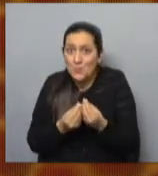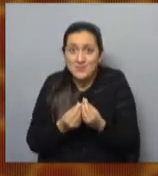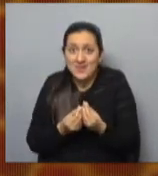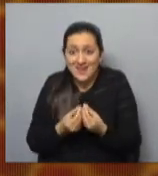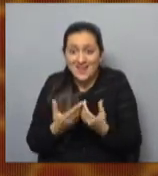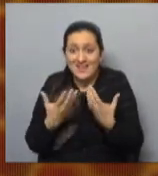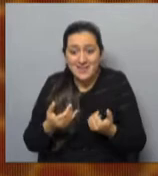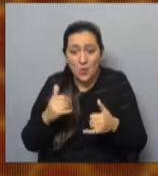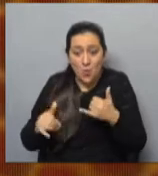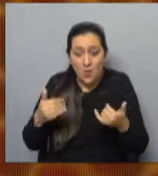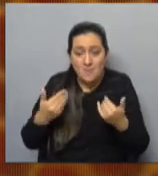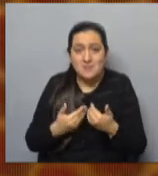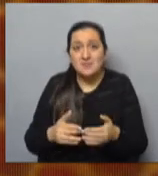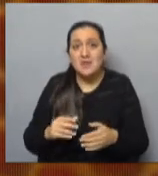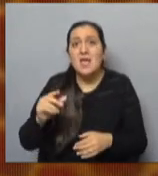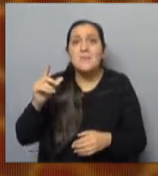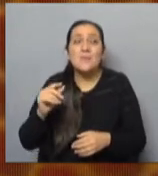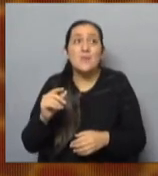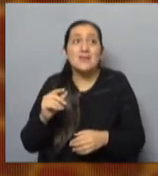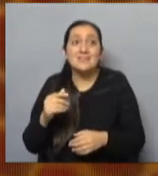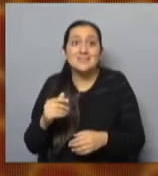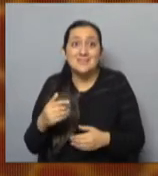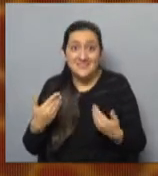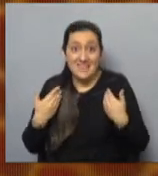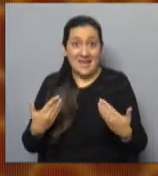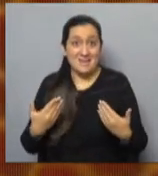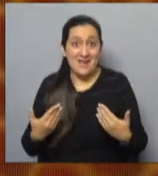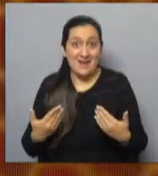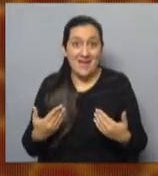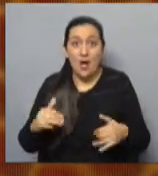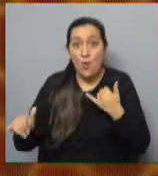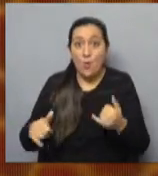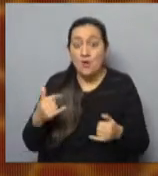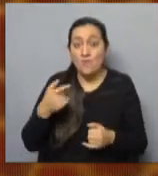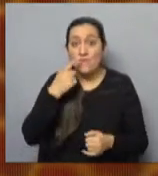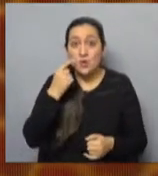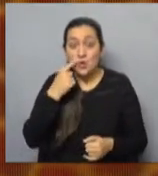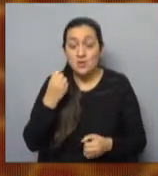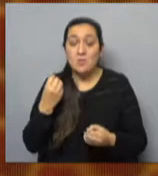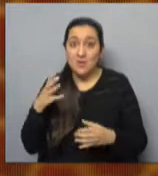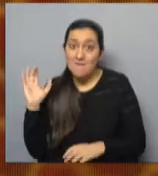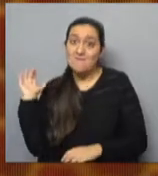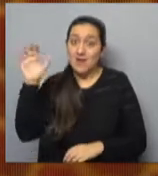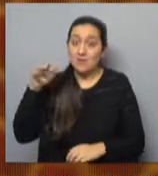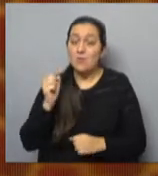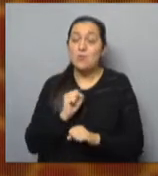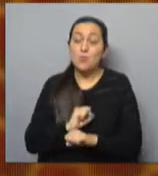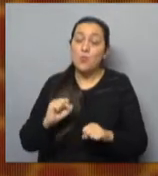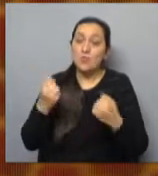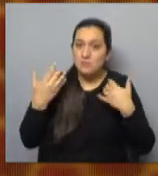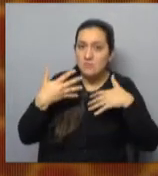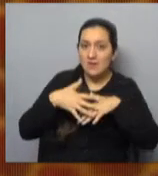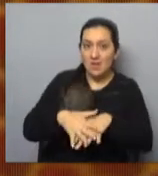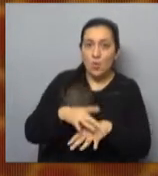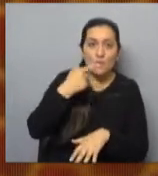en un inicio son pocas las niñas que se animan a jugar con los varones porque en el básquetbol las niñas pueden jugar mezcladas con los nenes